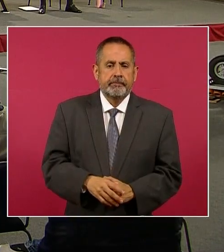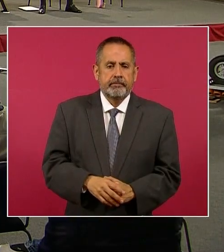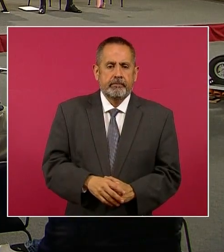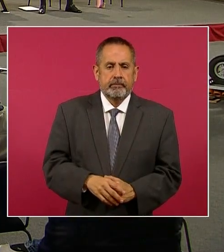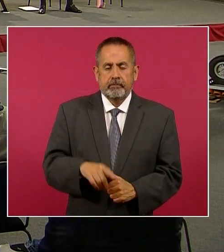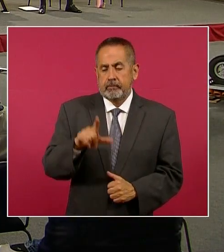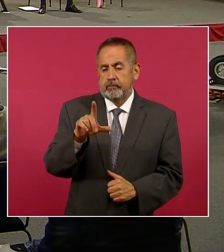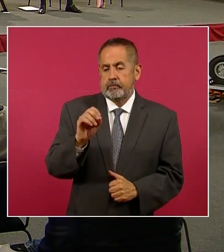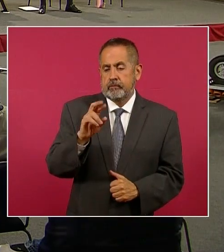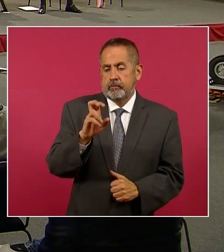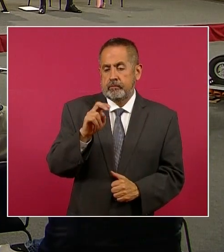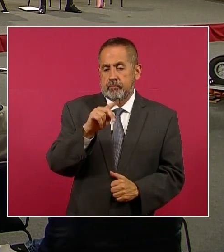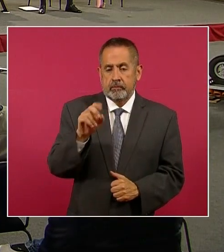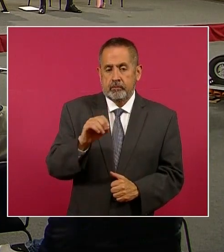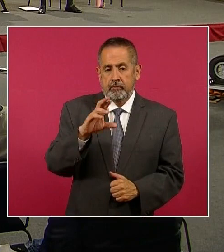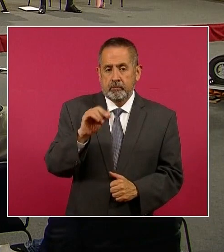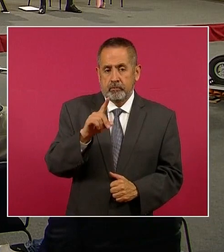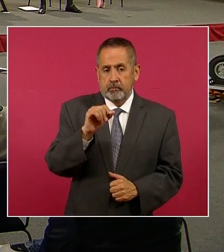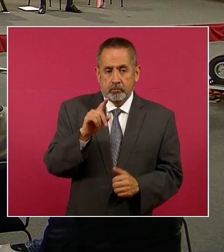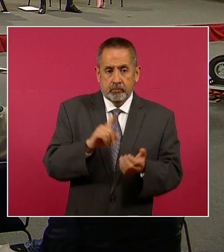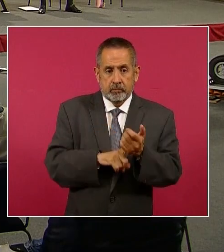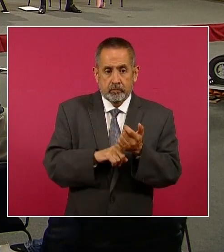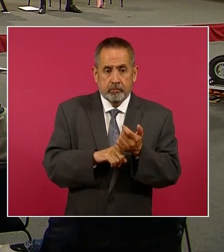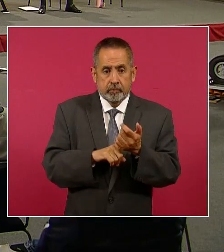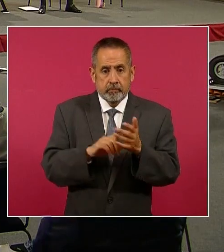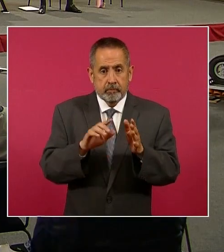Lorenzo Córdoba cambia a Latinus.